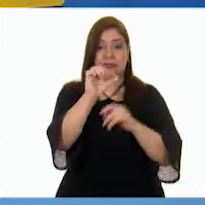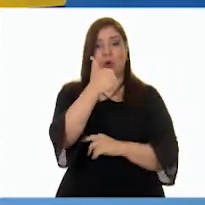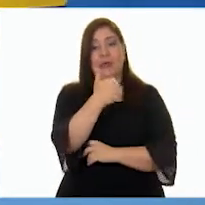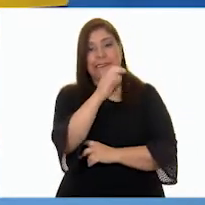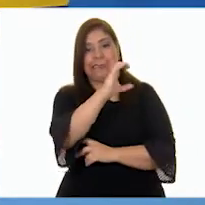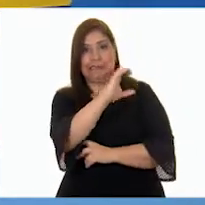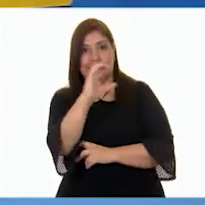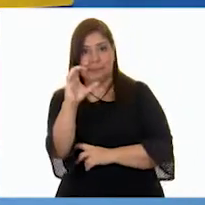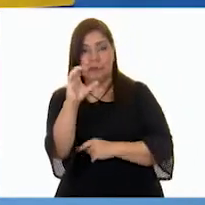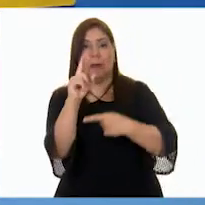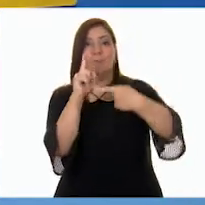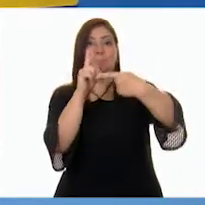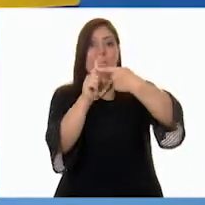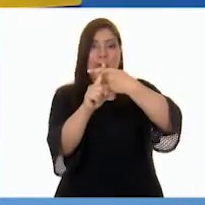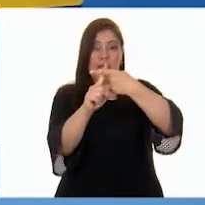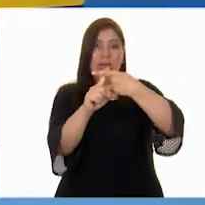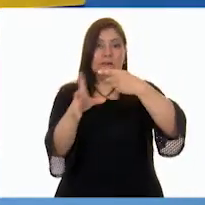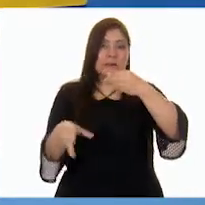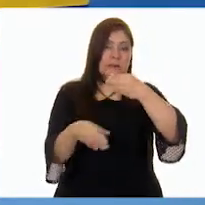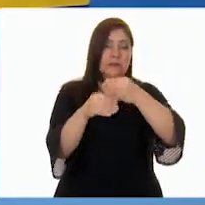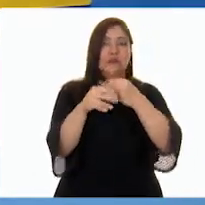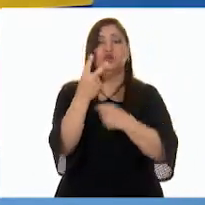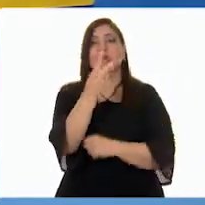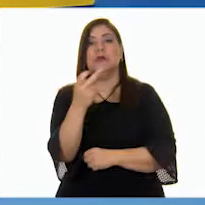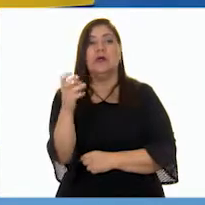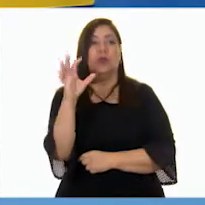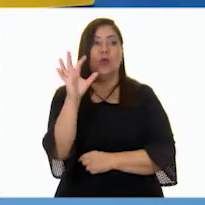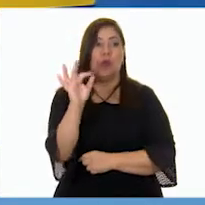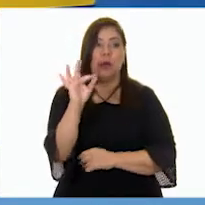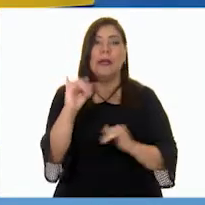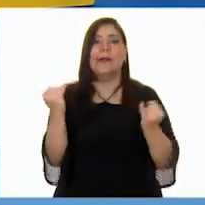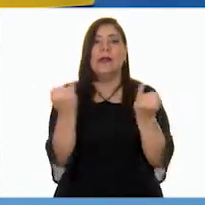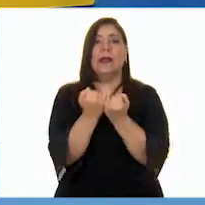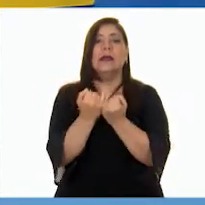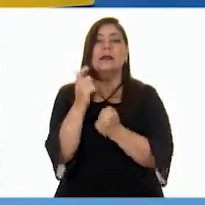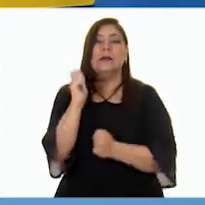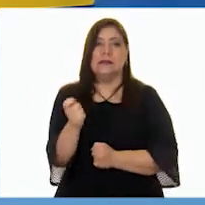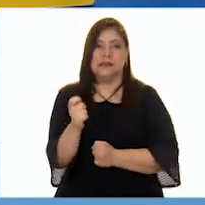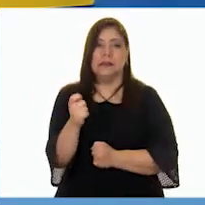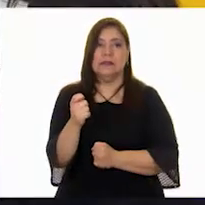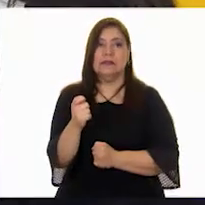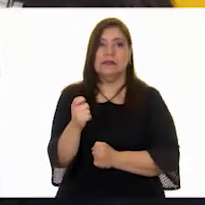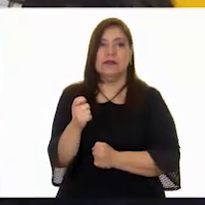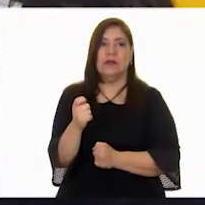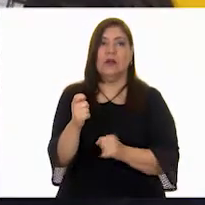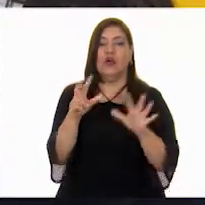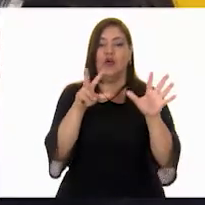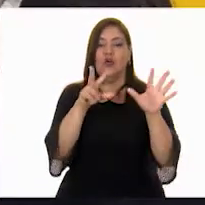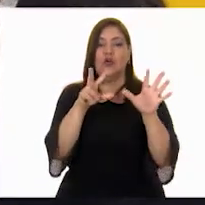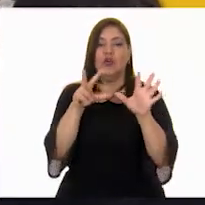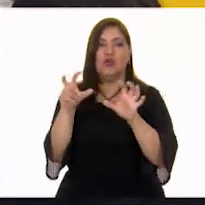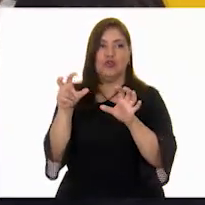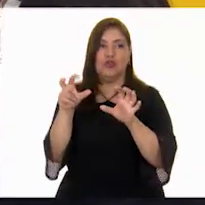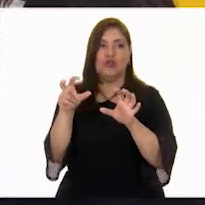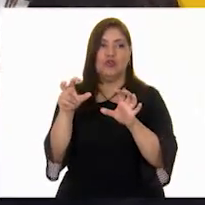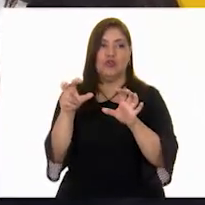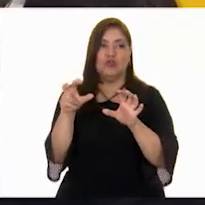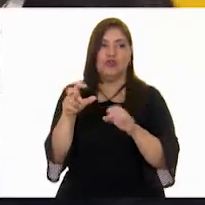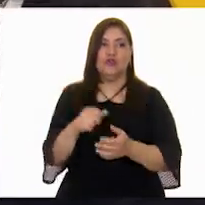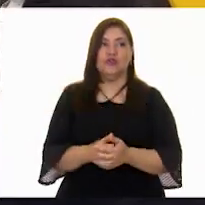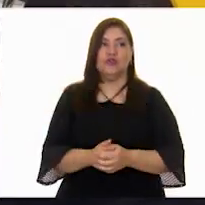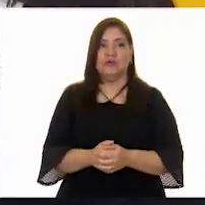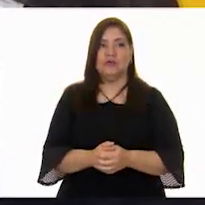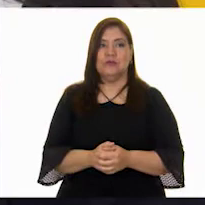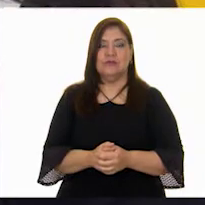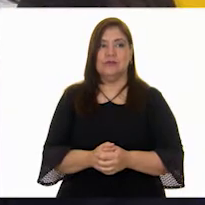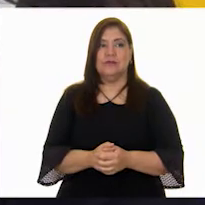más 240. 140. Esto va a ser igual a 6 más 2, 8. 4. Digo